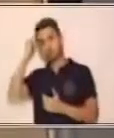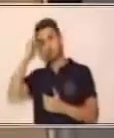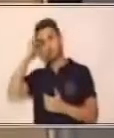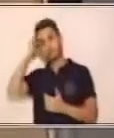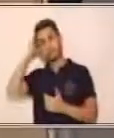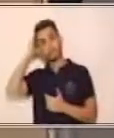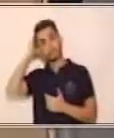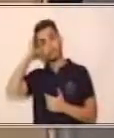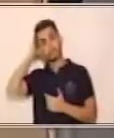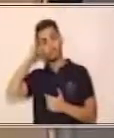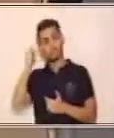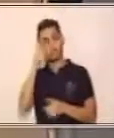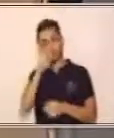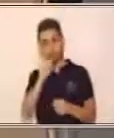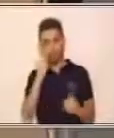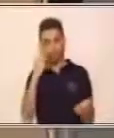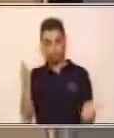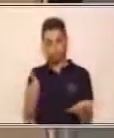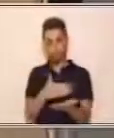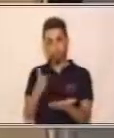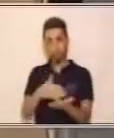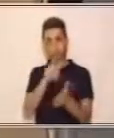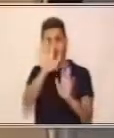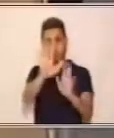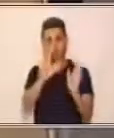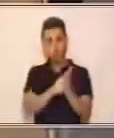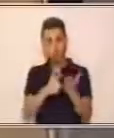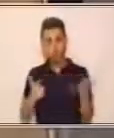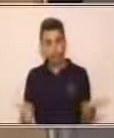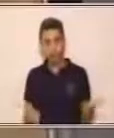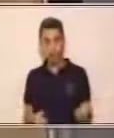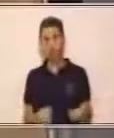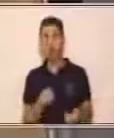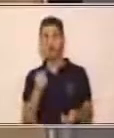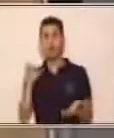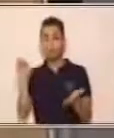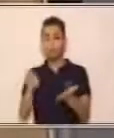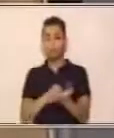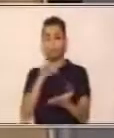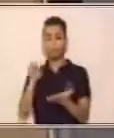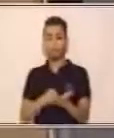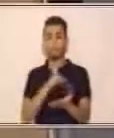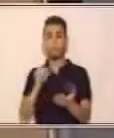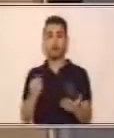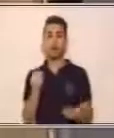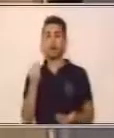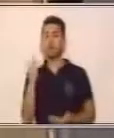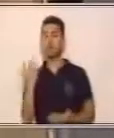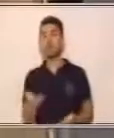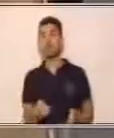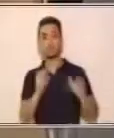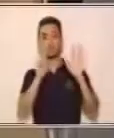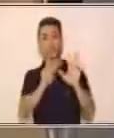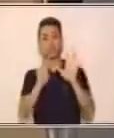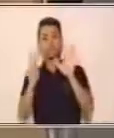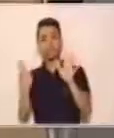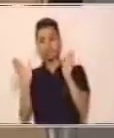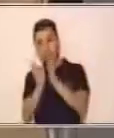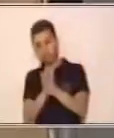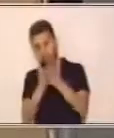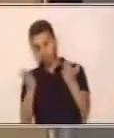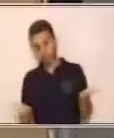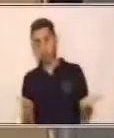puedes ubicarte en la página número 77 de tu libro de